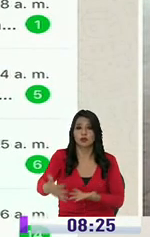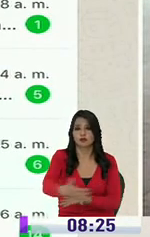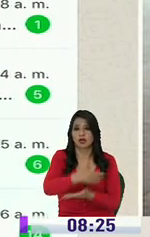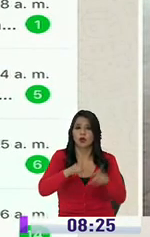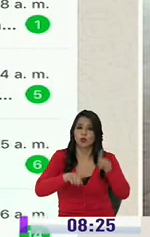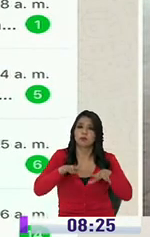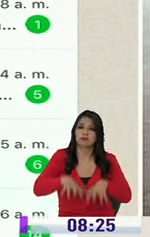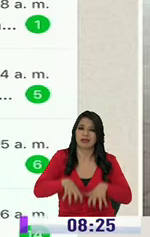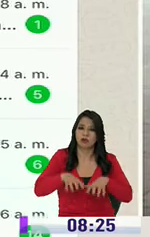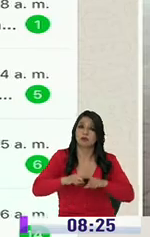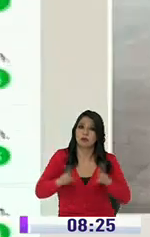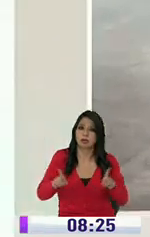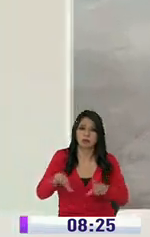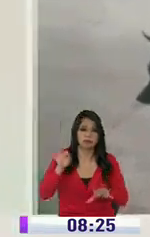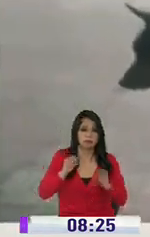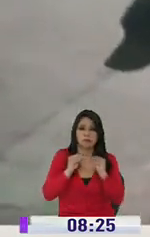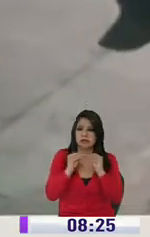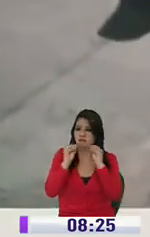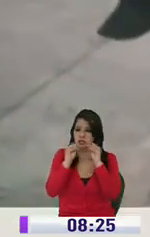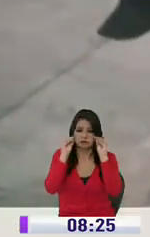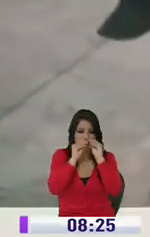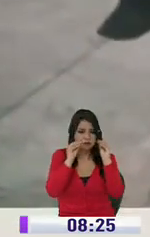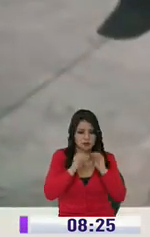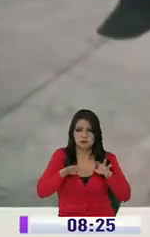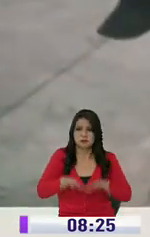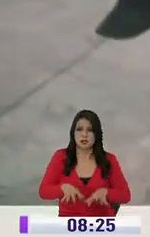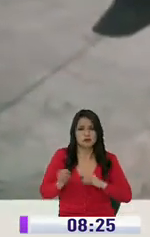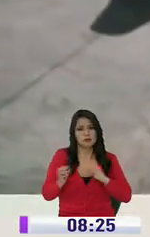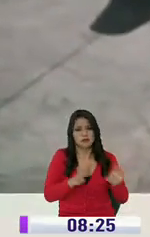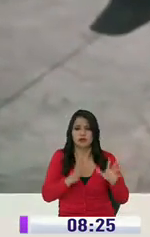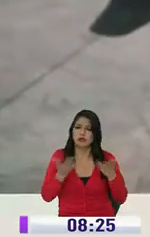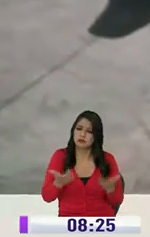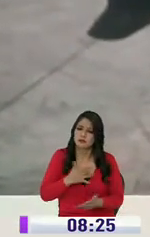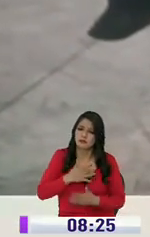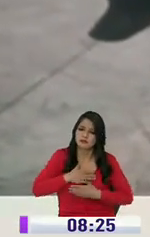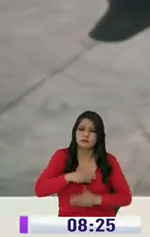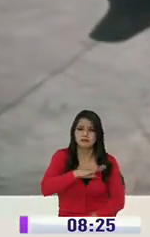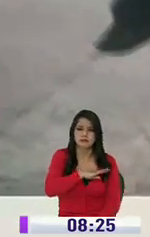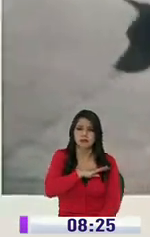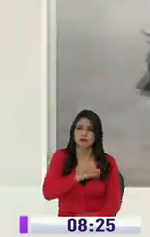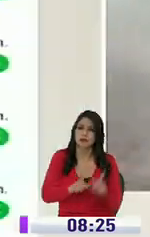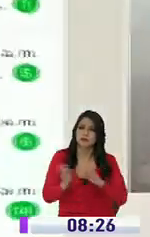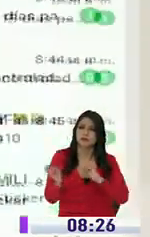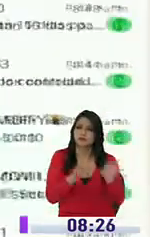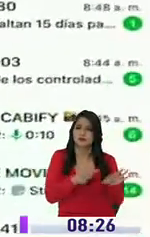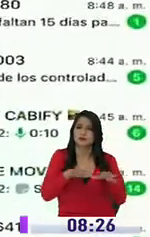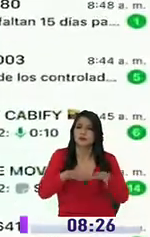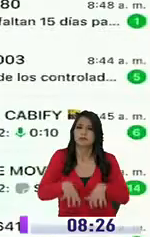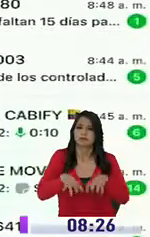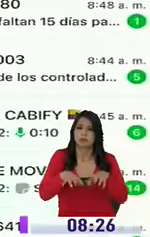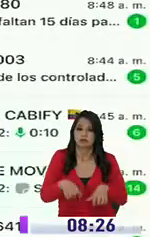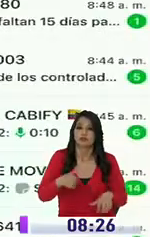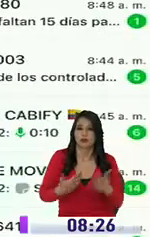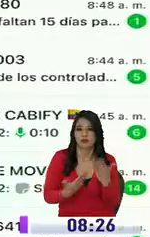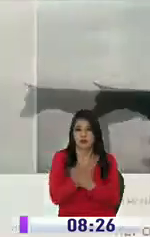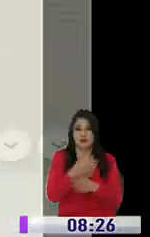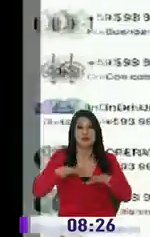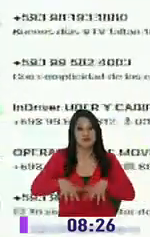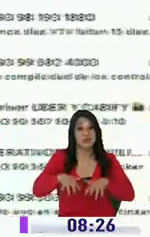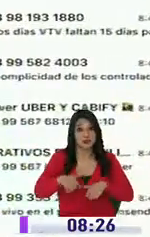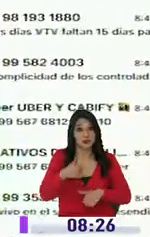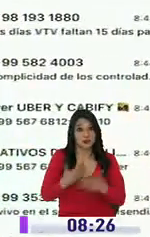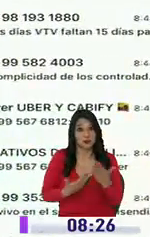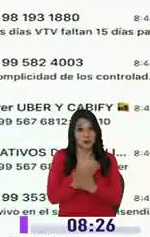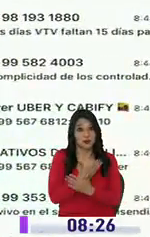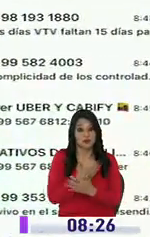pero continúan apareciendo peluditos abandonados. Qué terribles somos, ¿ah? Abandonamos a los peludos. Yo adopté un nuevo peludo, te cuento, ¿ah? Sí, dale